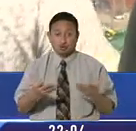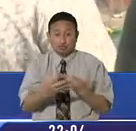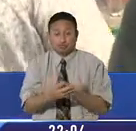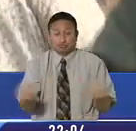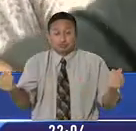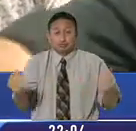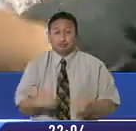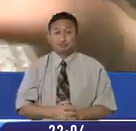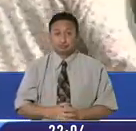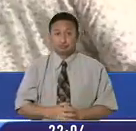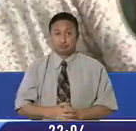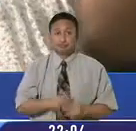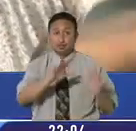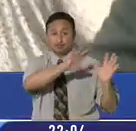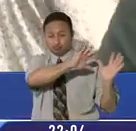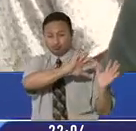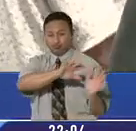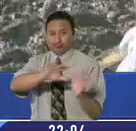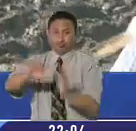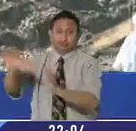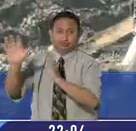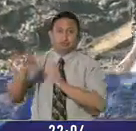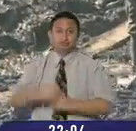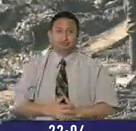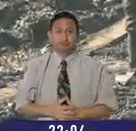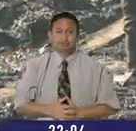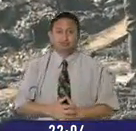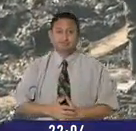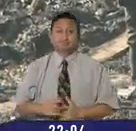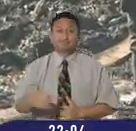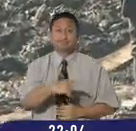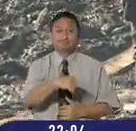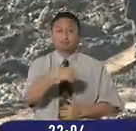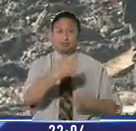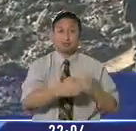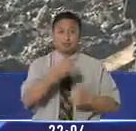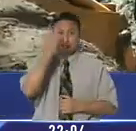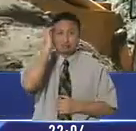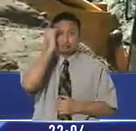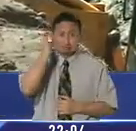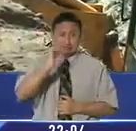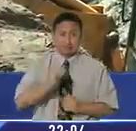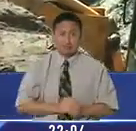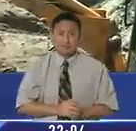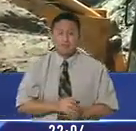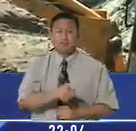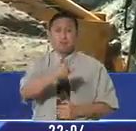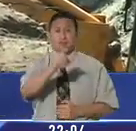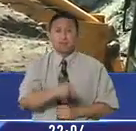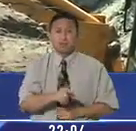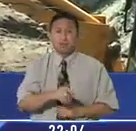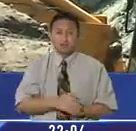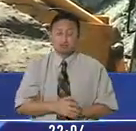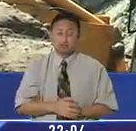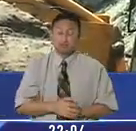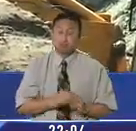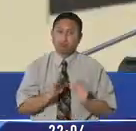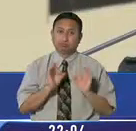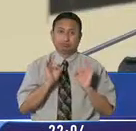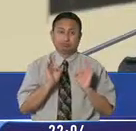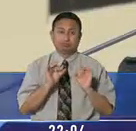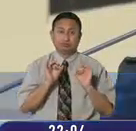desaparecieron. Uno ve que todito bajó y todito se fue llevando. Pero en medio de la desgracia y la desesperación, a quienes corrieron con mejor